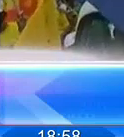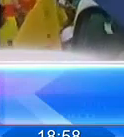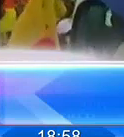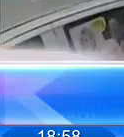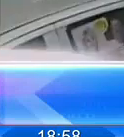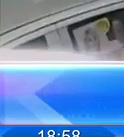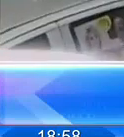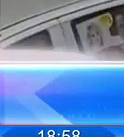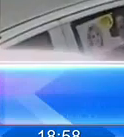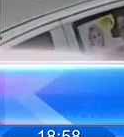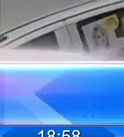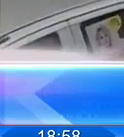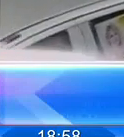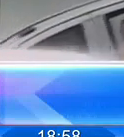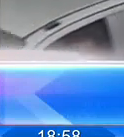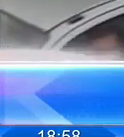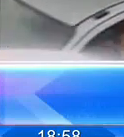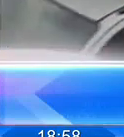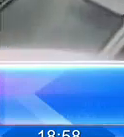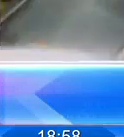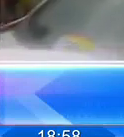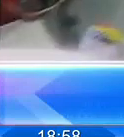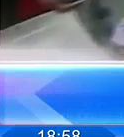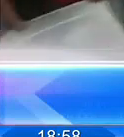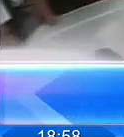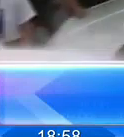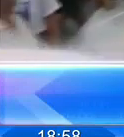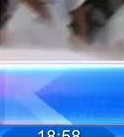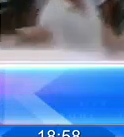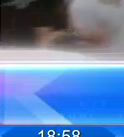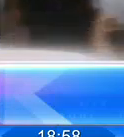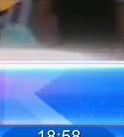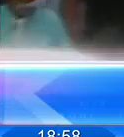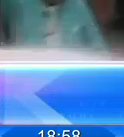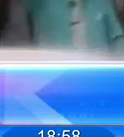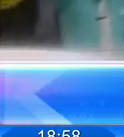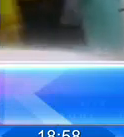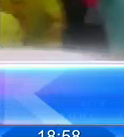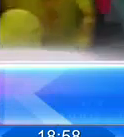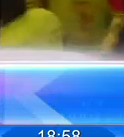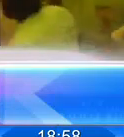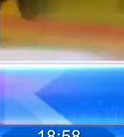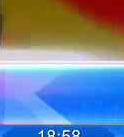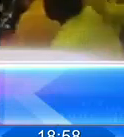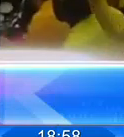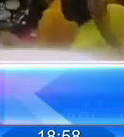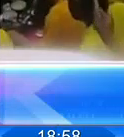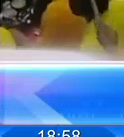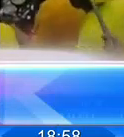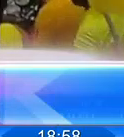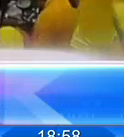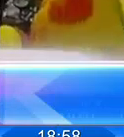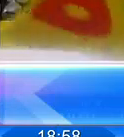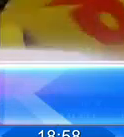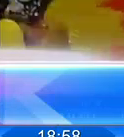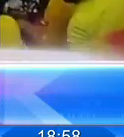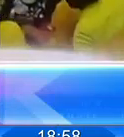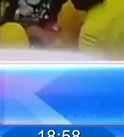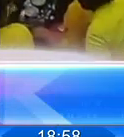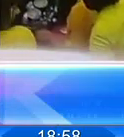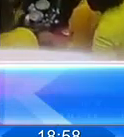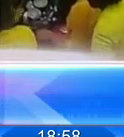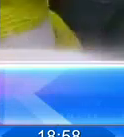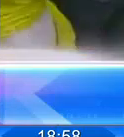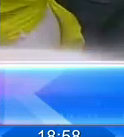un multitudinario, con una concentración de simpatizantes y personas que también pertenecen a estas agrupaciones políticas.